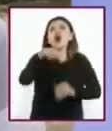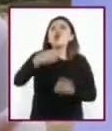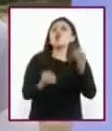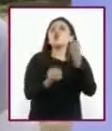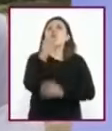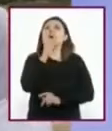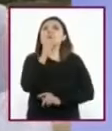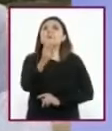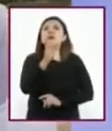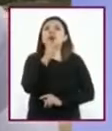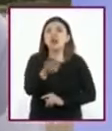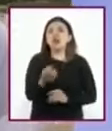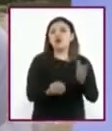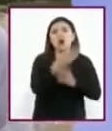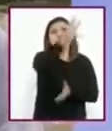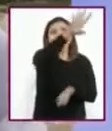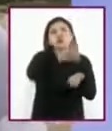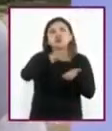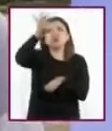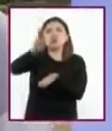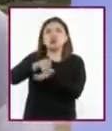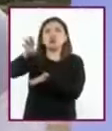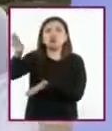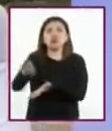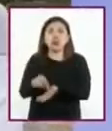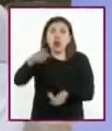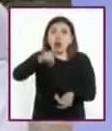neologismos, o sea, palabras de nueva creación